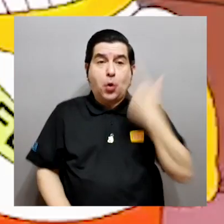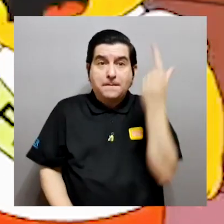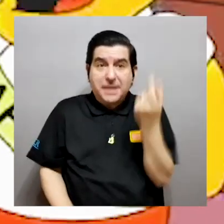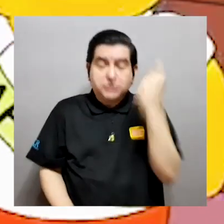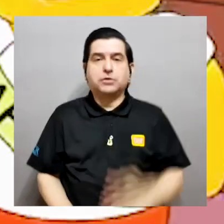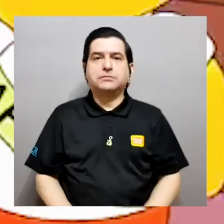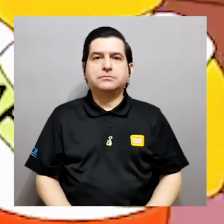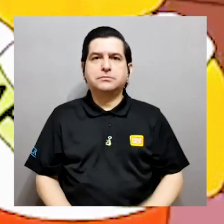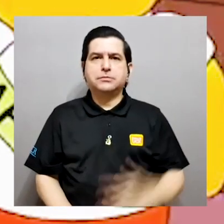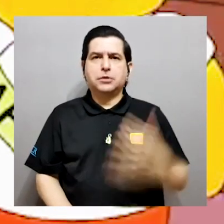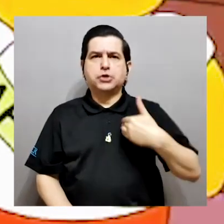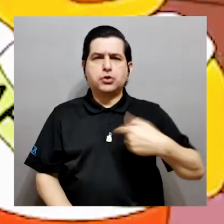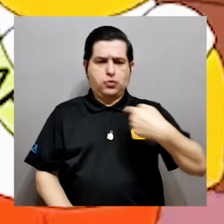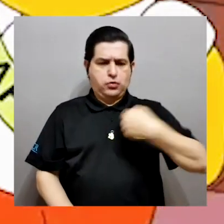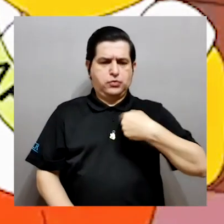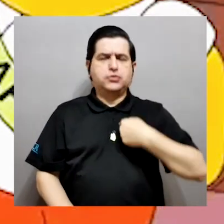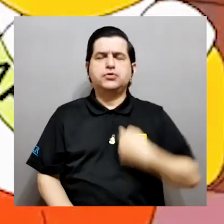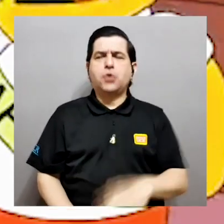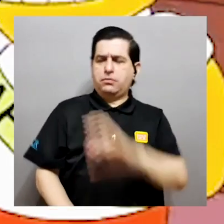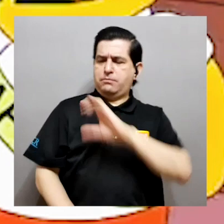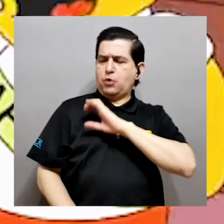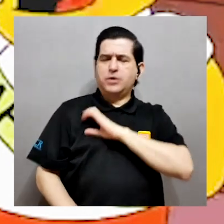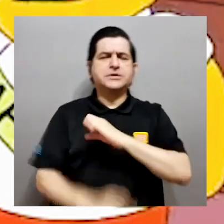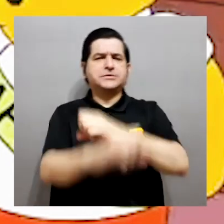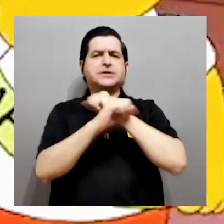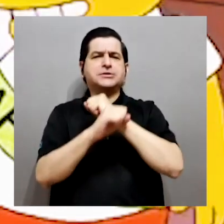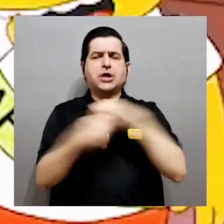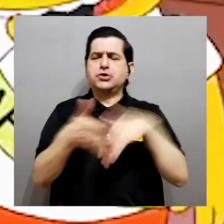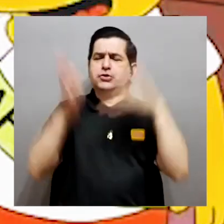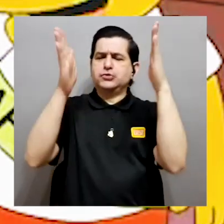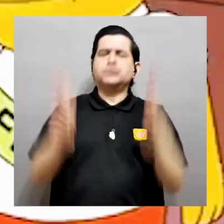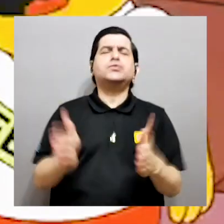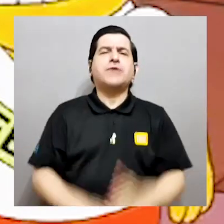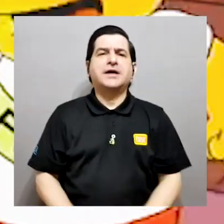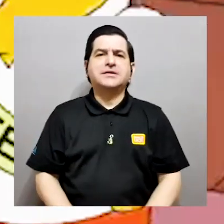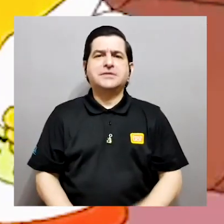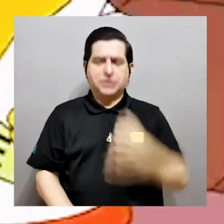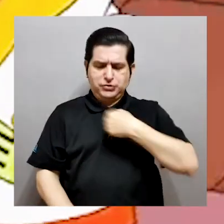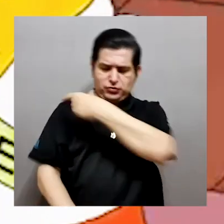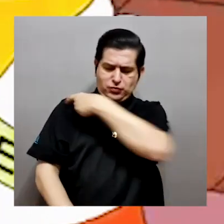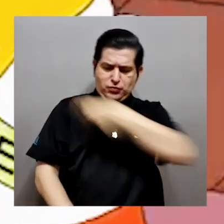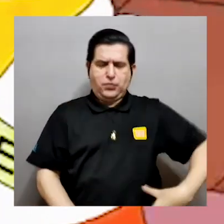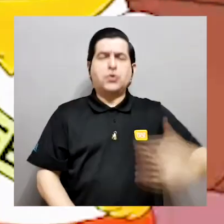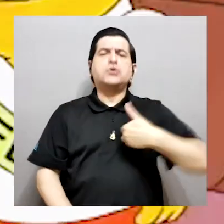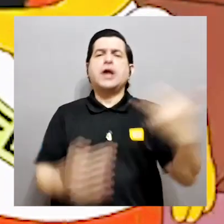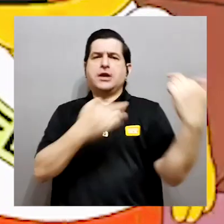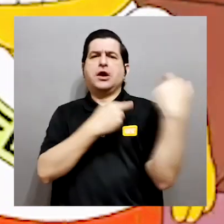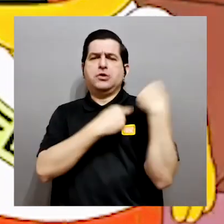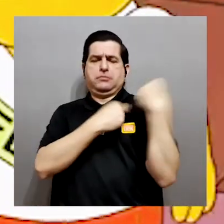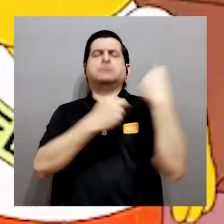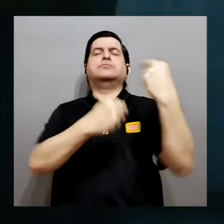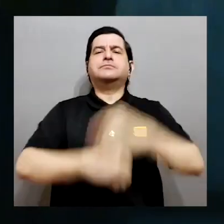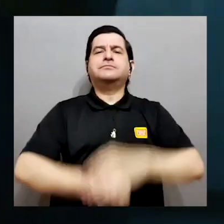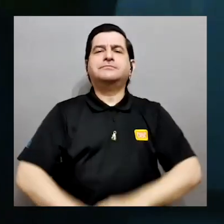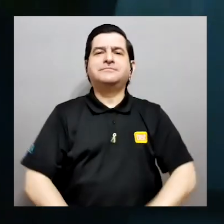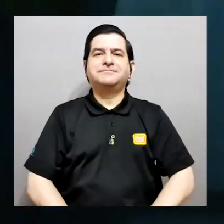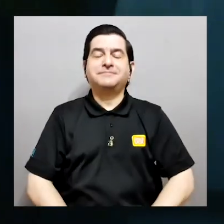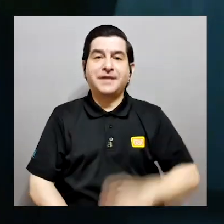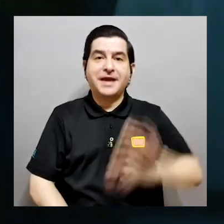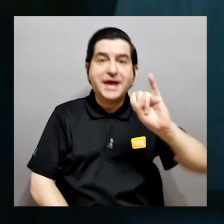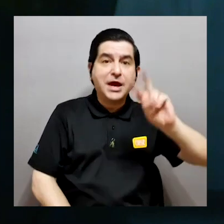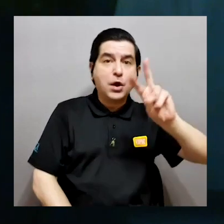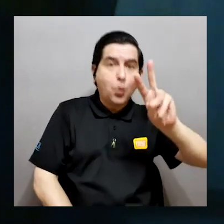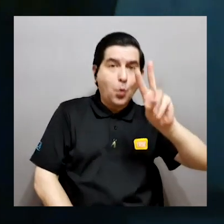me jubilo. Señor, está hablando con el vigilante de seguridad de los estudiantes. Con esta banda viene una gran responsabilidad.